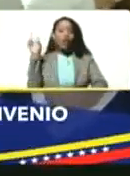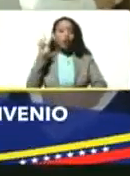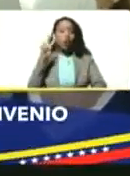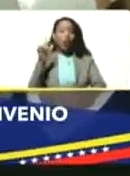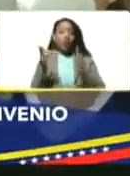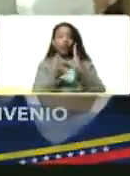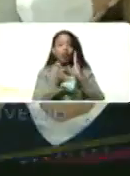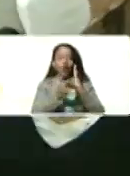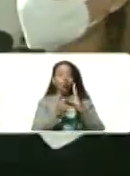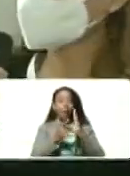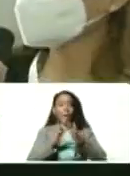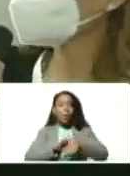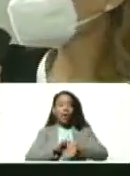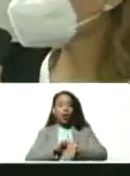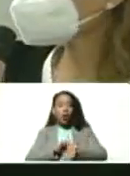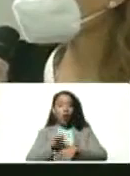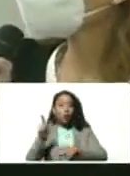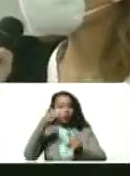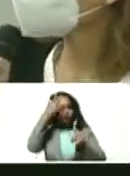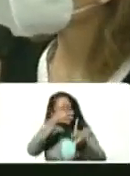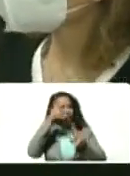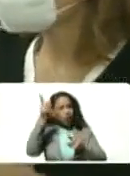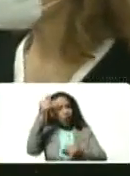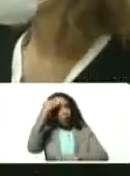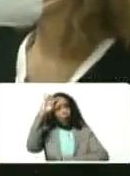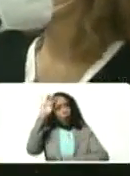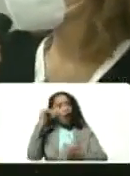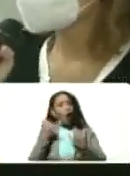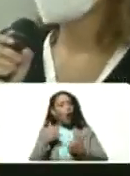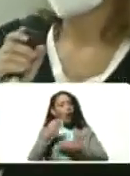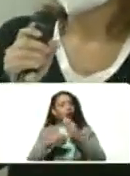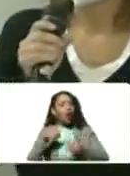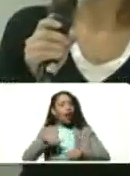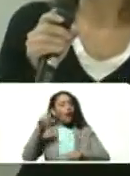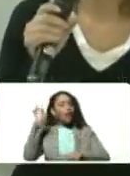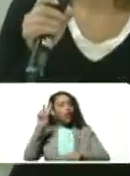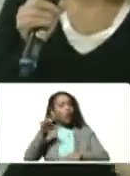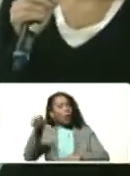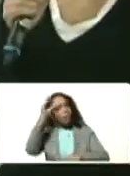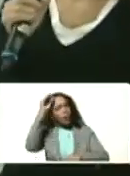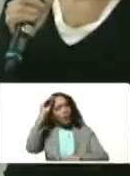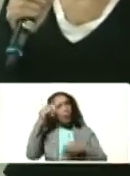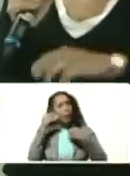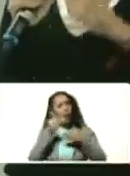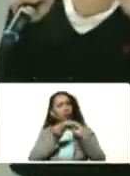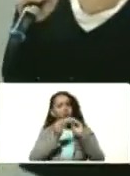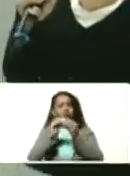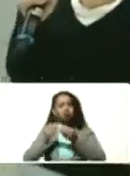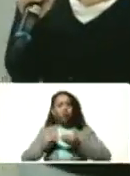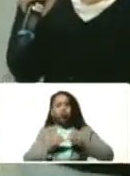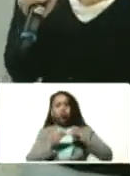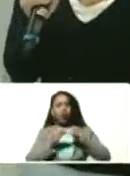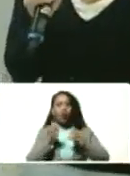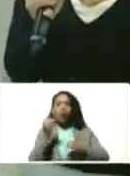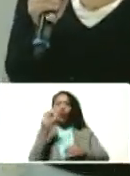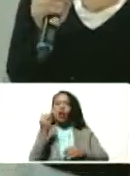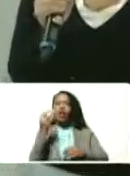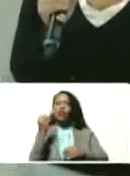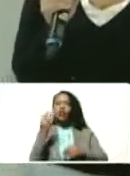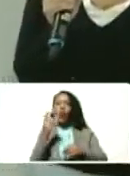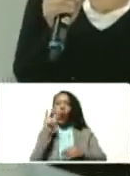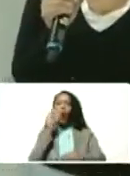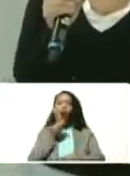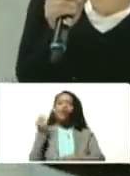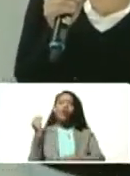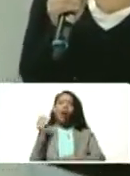técnicos electromédicos que son formados en Cuba y que ahora están formándose en Venezuela para proceder a reparar todos los equipos. ¿Cuántos muchachos médicos de la Universidad